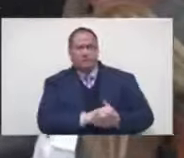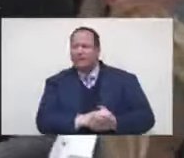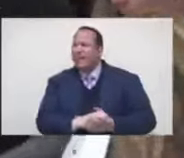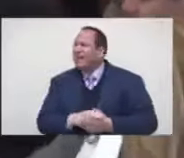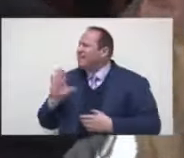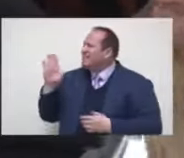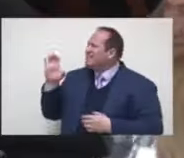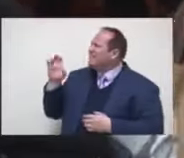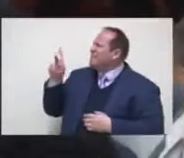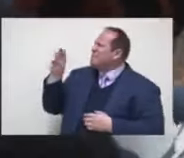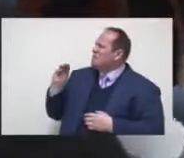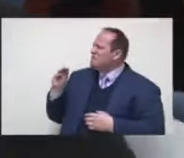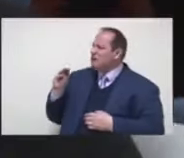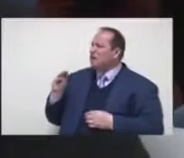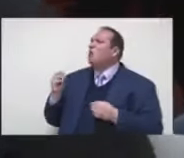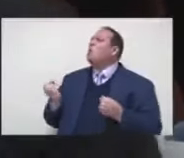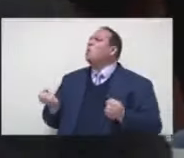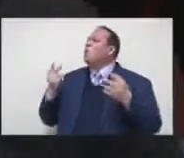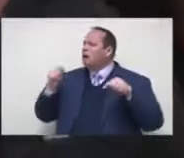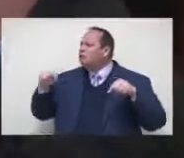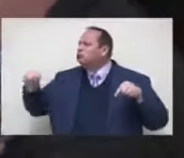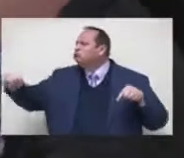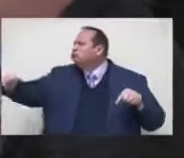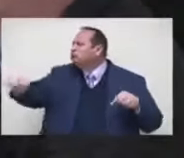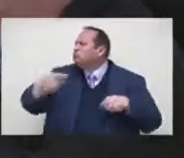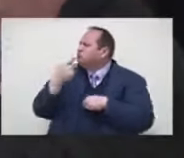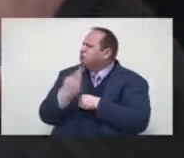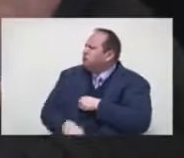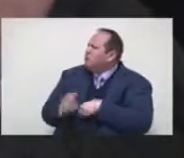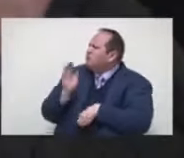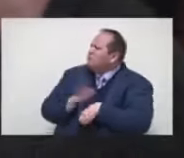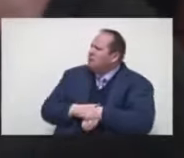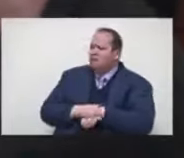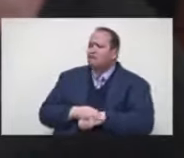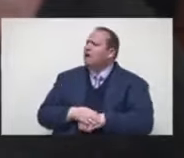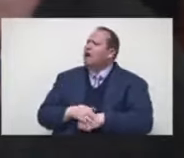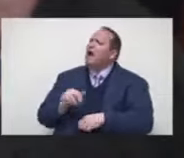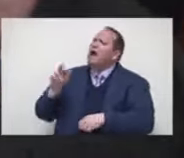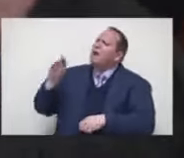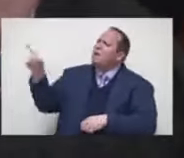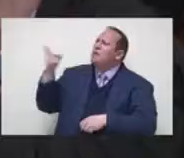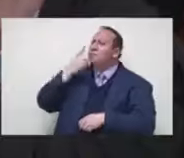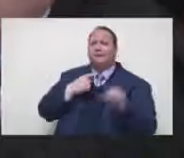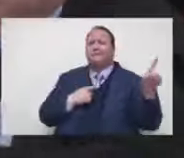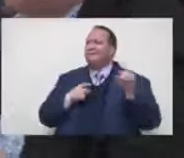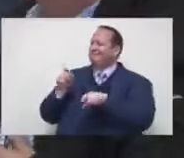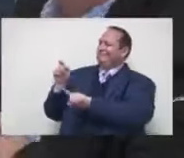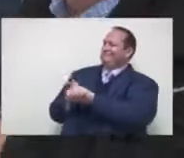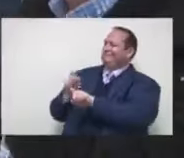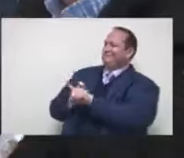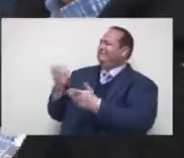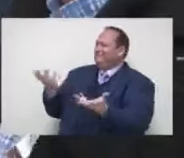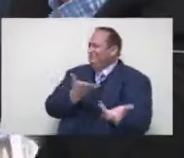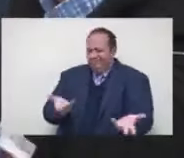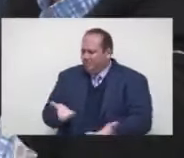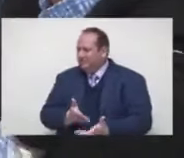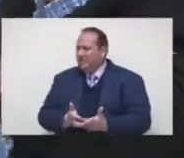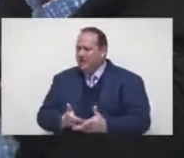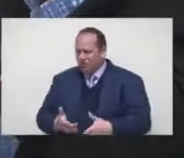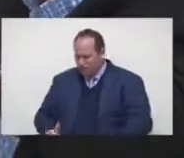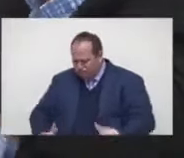los puntos críticos, ¿cuántos serían, en dónde más o menos estarían ubicados? Armando, una de las críticas que se hacen de manera constante tiene que ver precisamente